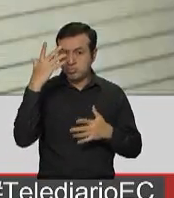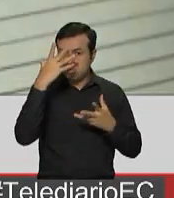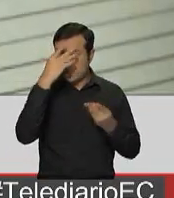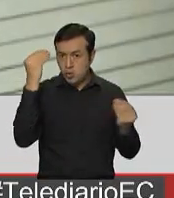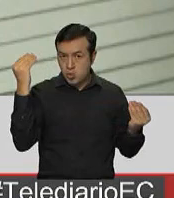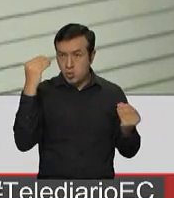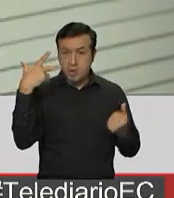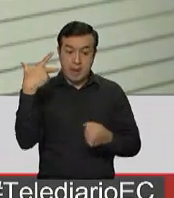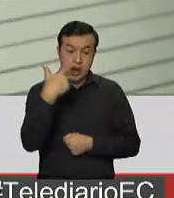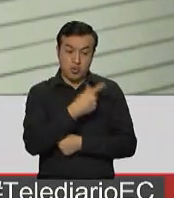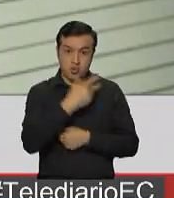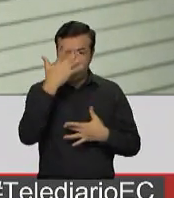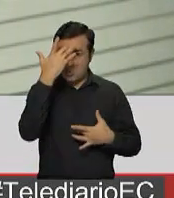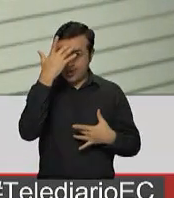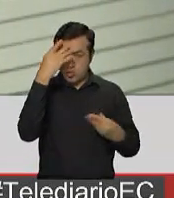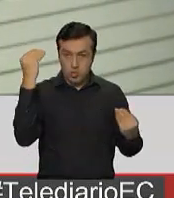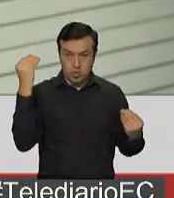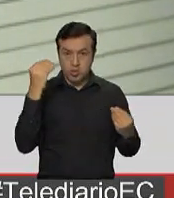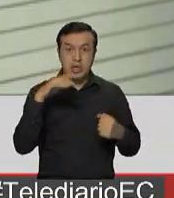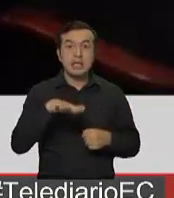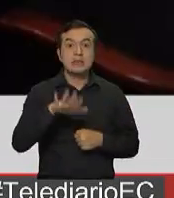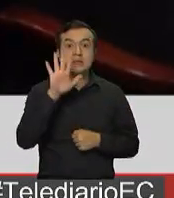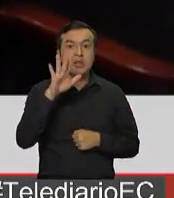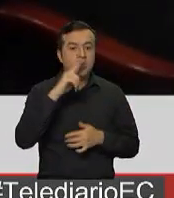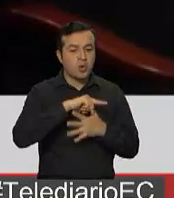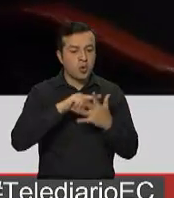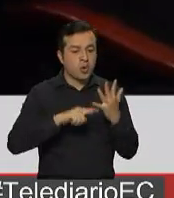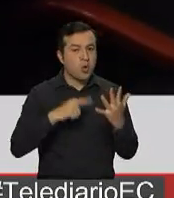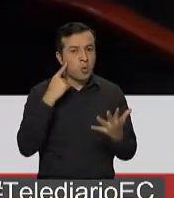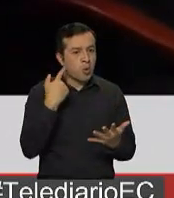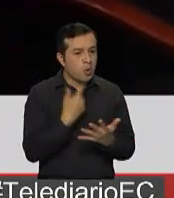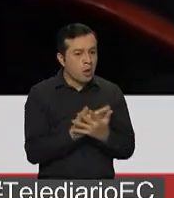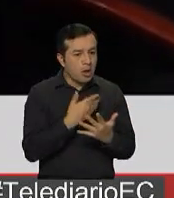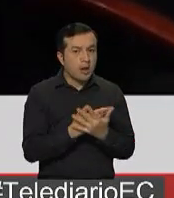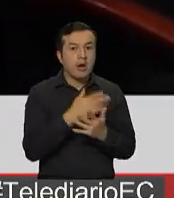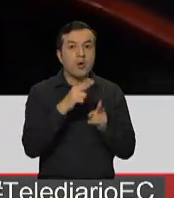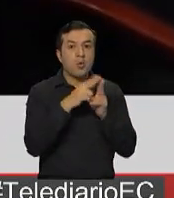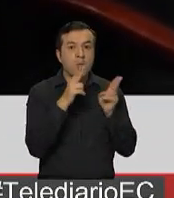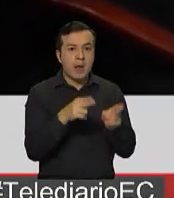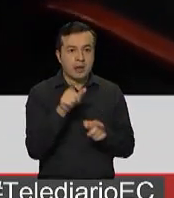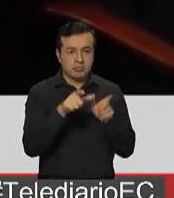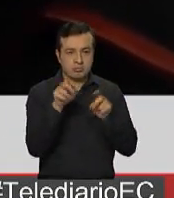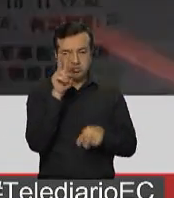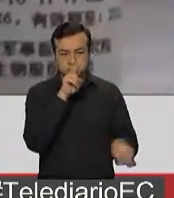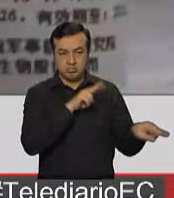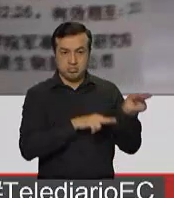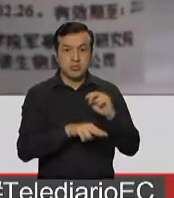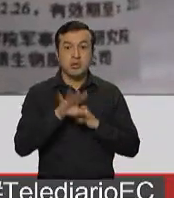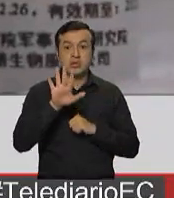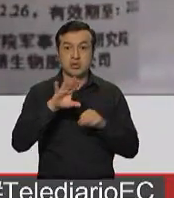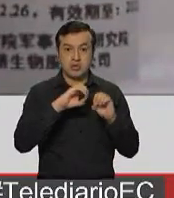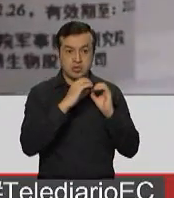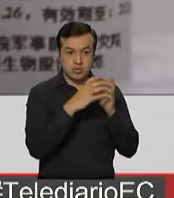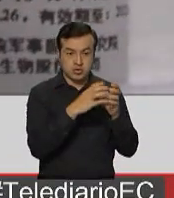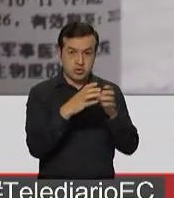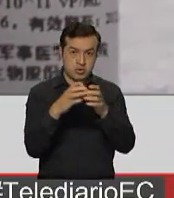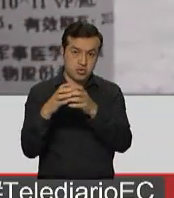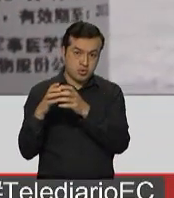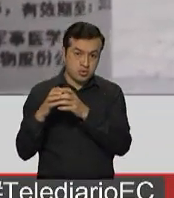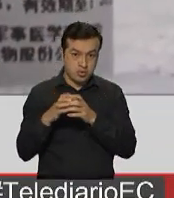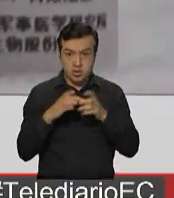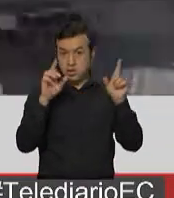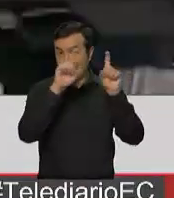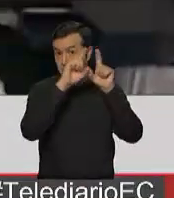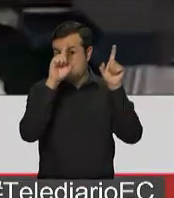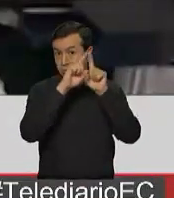con investigadores chinos realizando 5 ensayos clínicos separados en humanos. 5 organismos de investigación y compañías